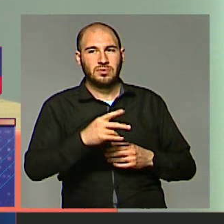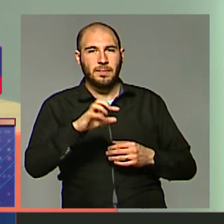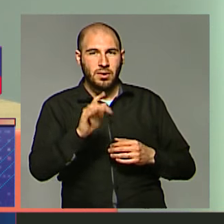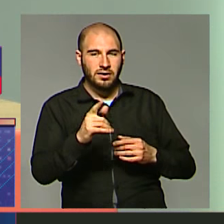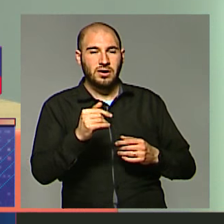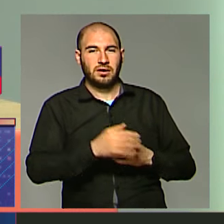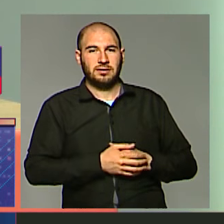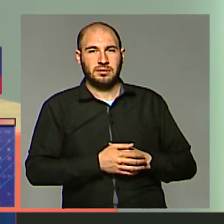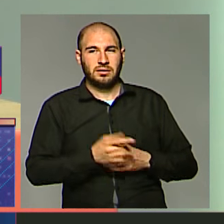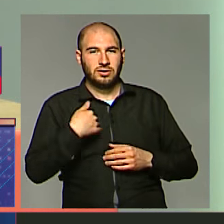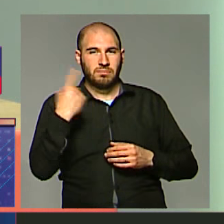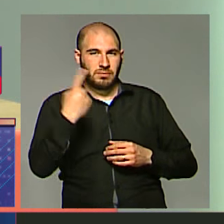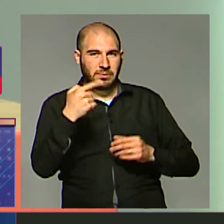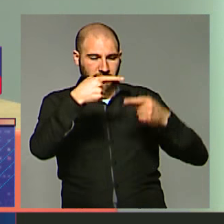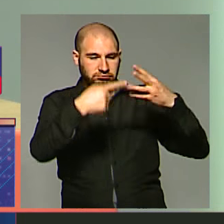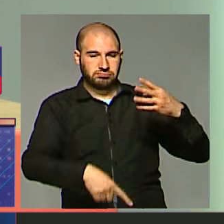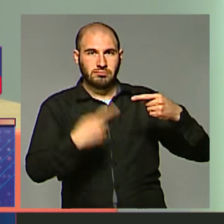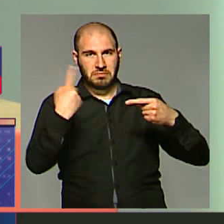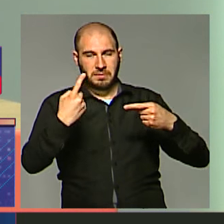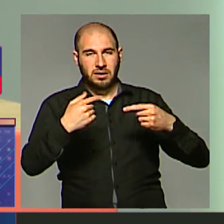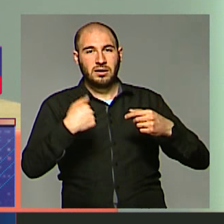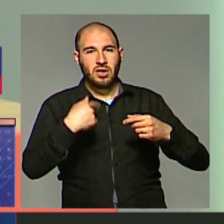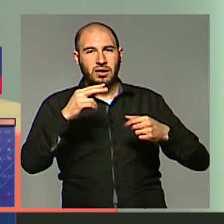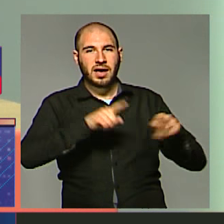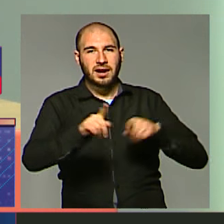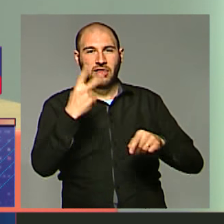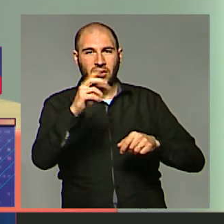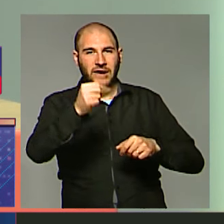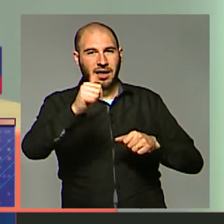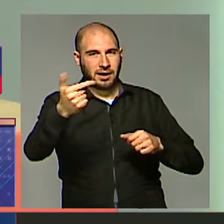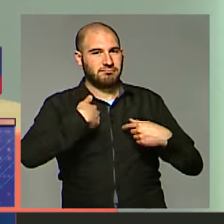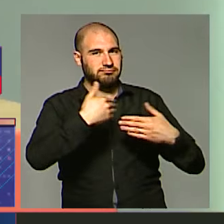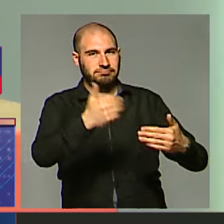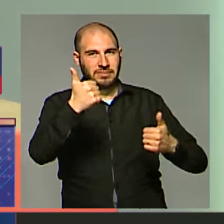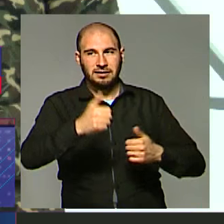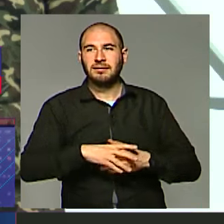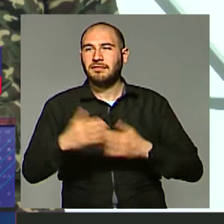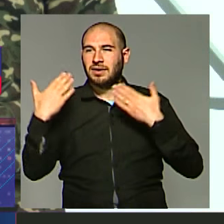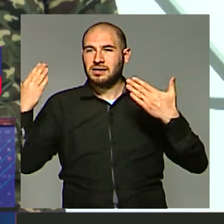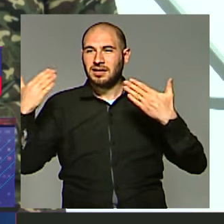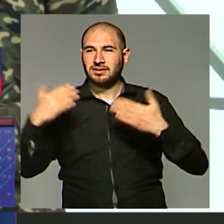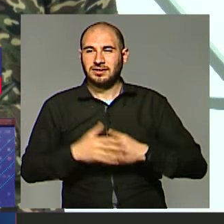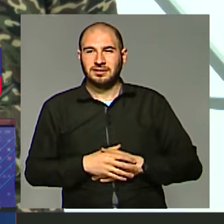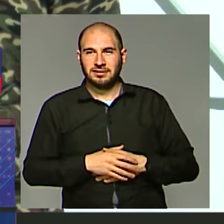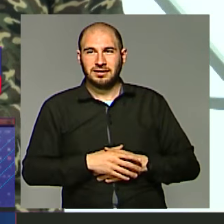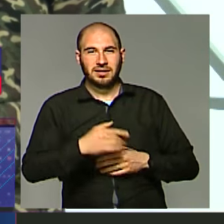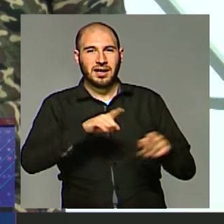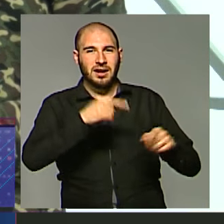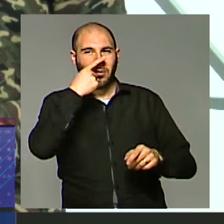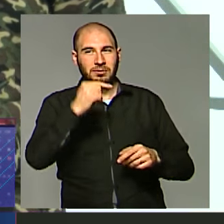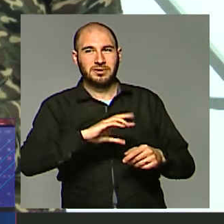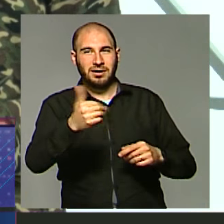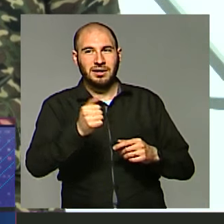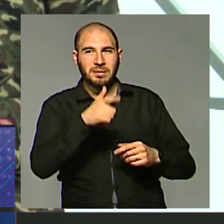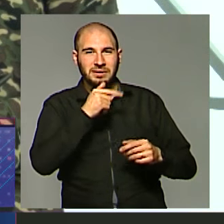hice el número uno en la clasificación y gané las dos carreras, así que venimos bien. Muy bien, felicitaciones entonces. Sí, yo la última carrera que gané tiene